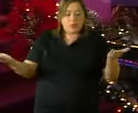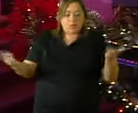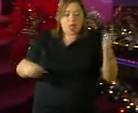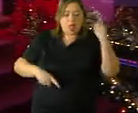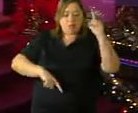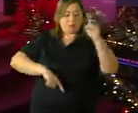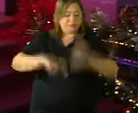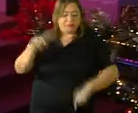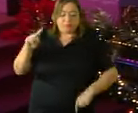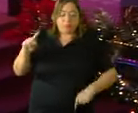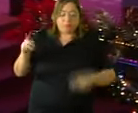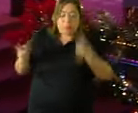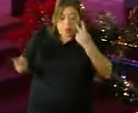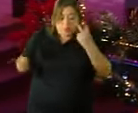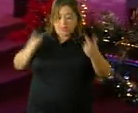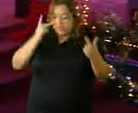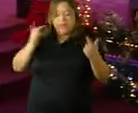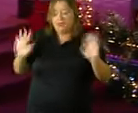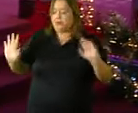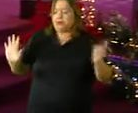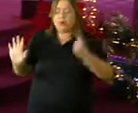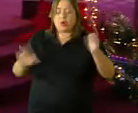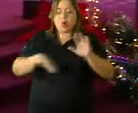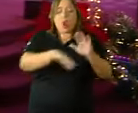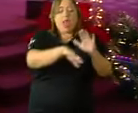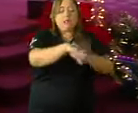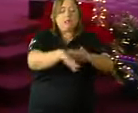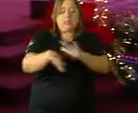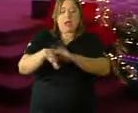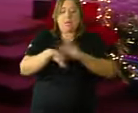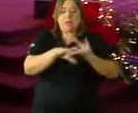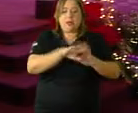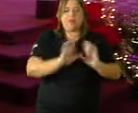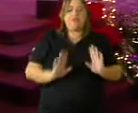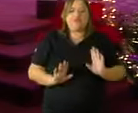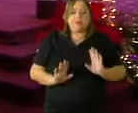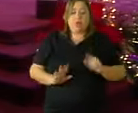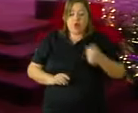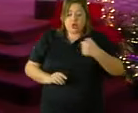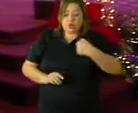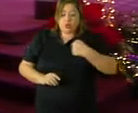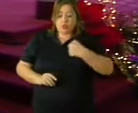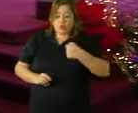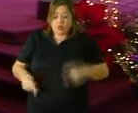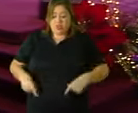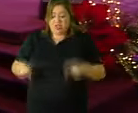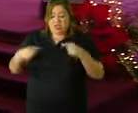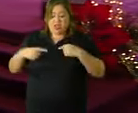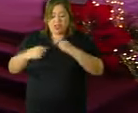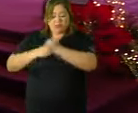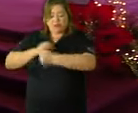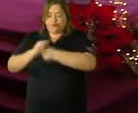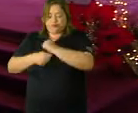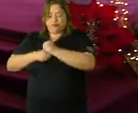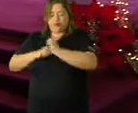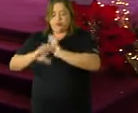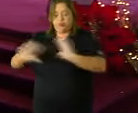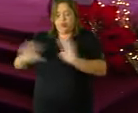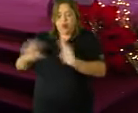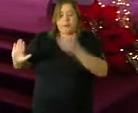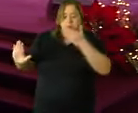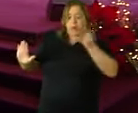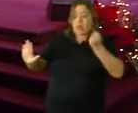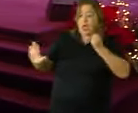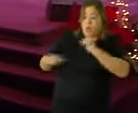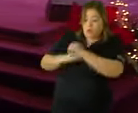¿Qué nos estará enseñando el Señor? Deja de ver tu realidad como una crisis y comienza a verla como una oportunidad.